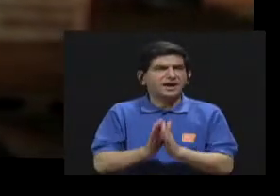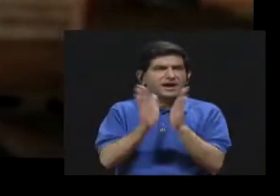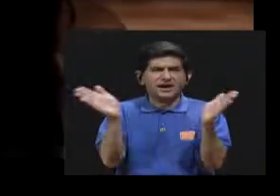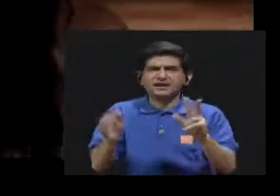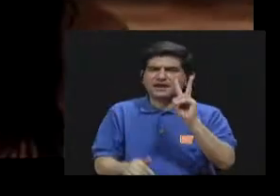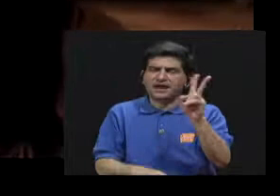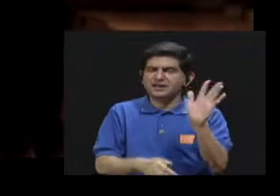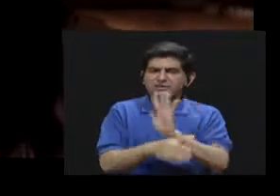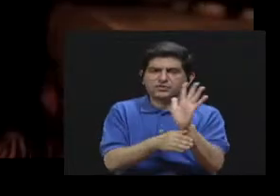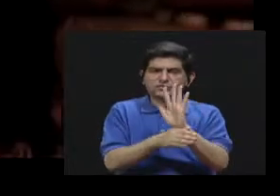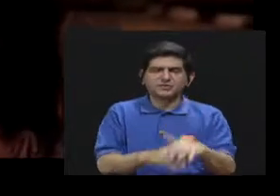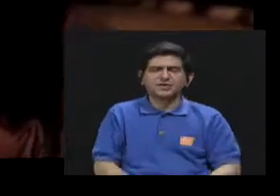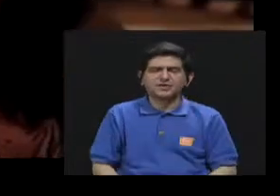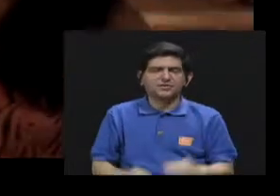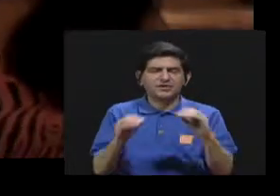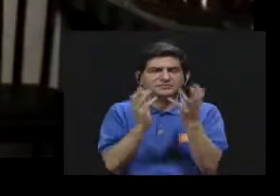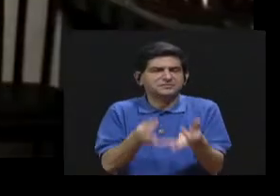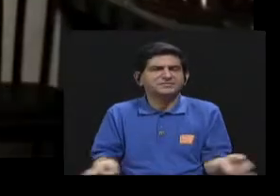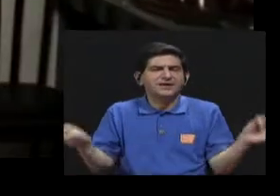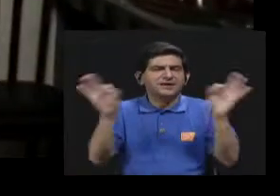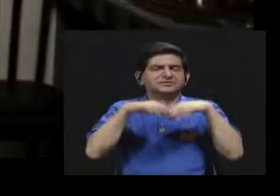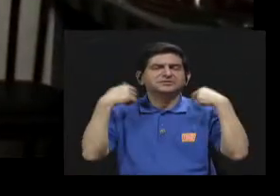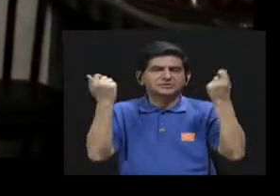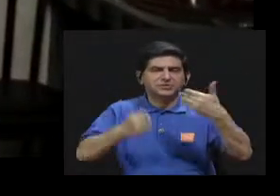dos películas estrellas del festival.